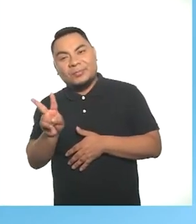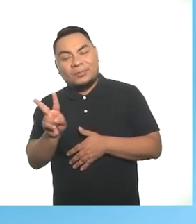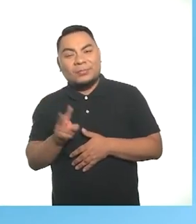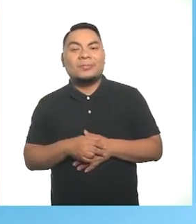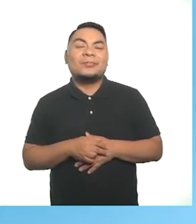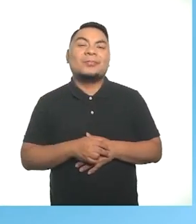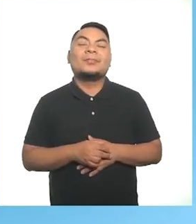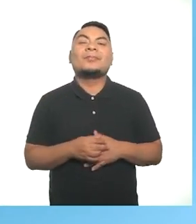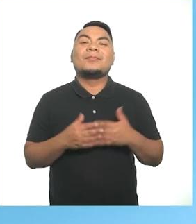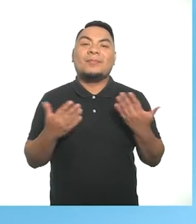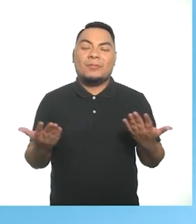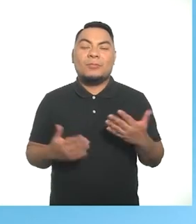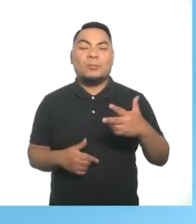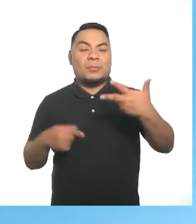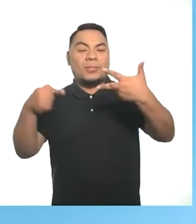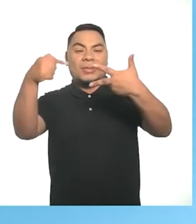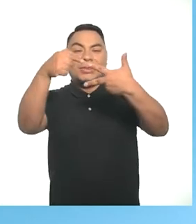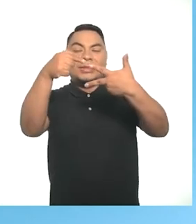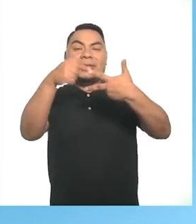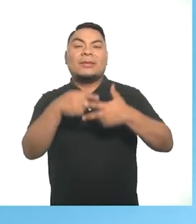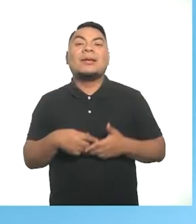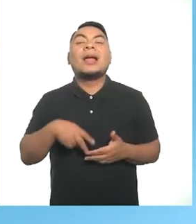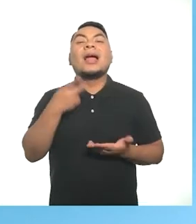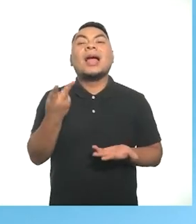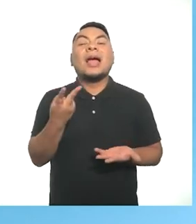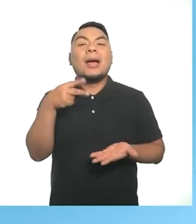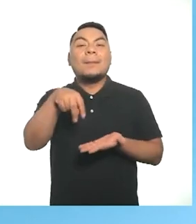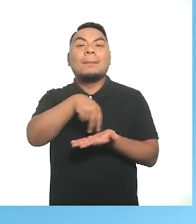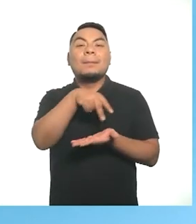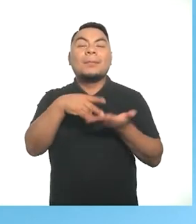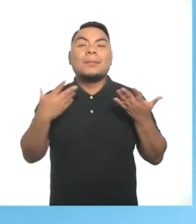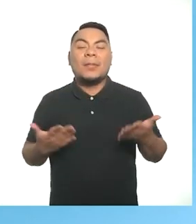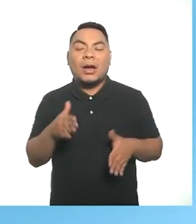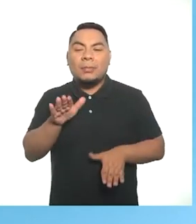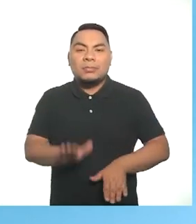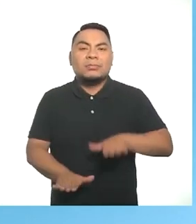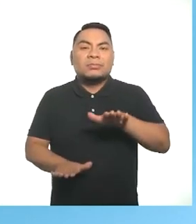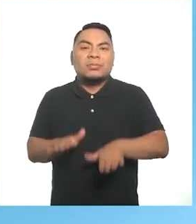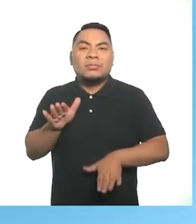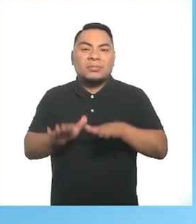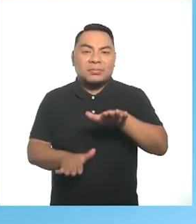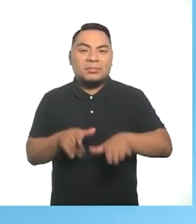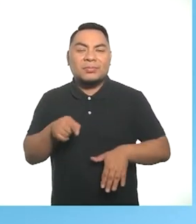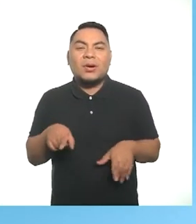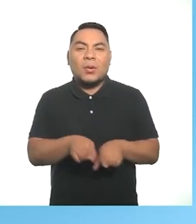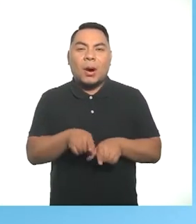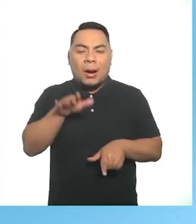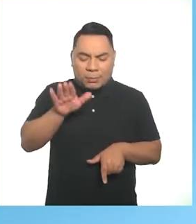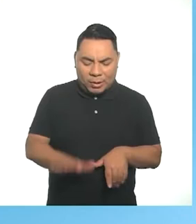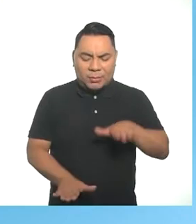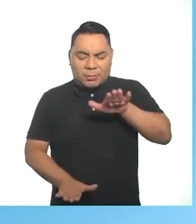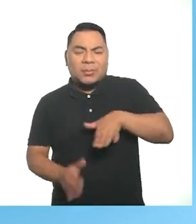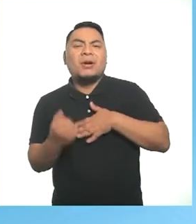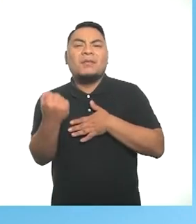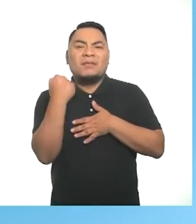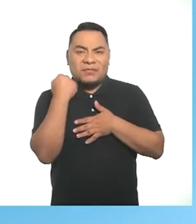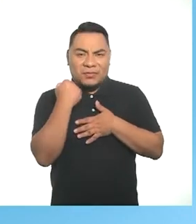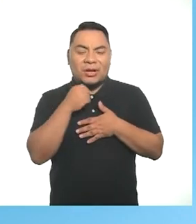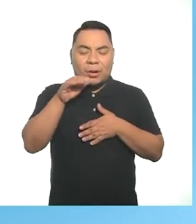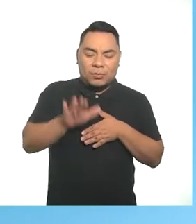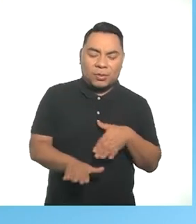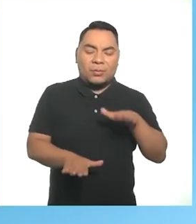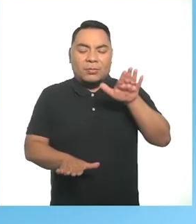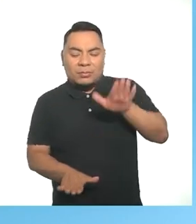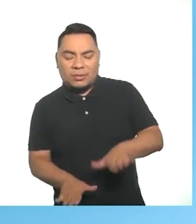derecha. Segundo, el paso de pisar objetos invisibles. Den pisadas fuertes con el pie